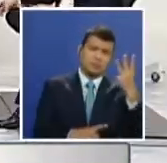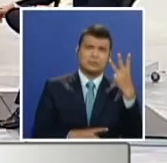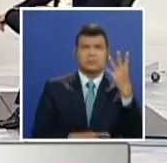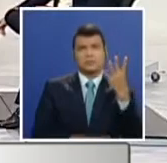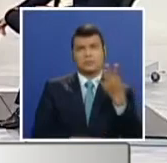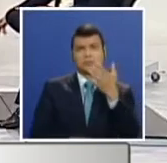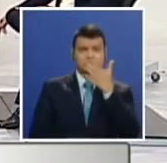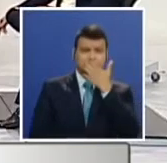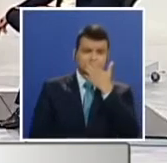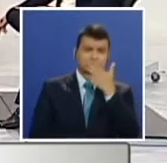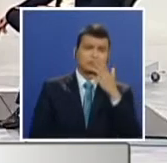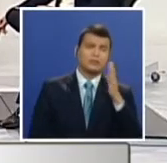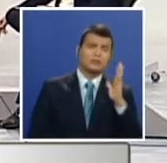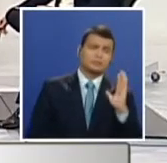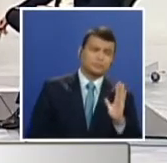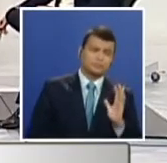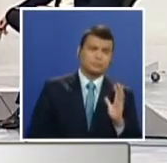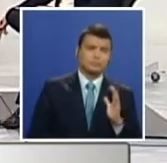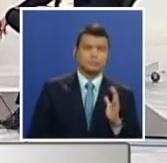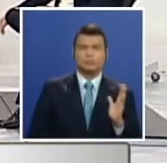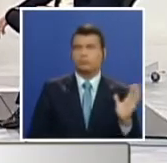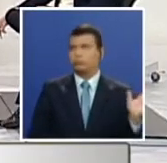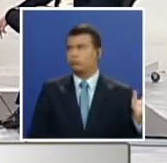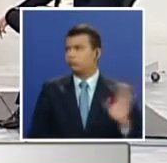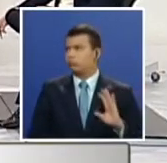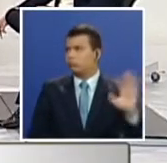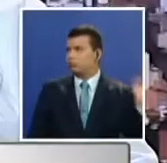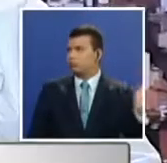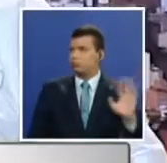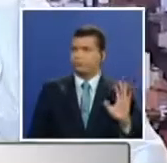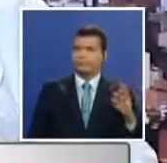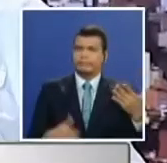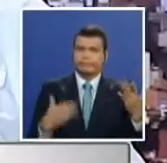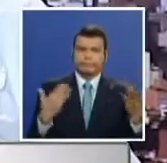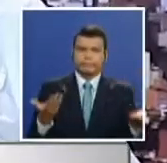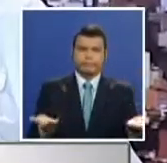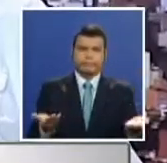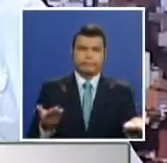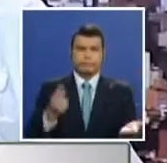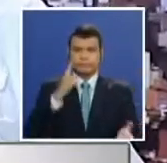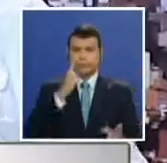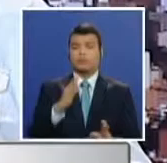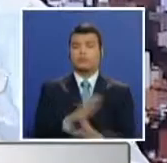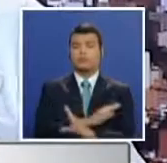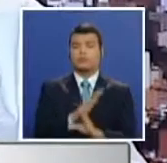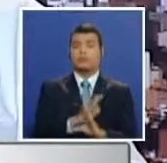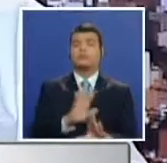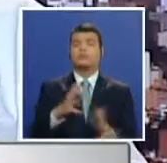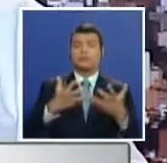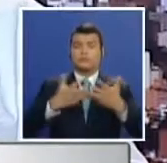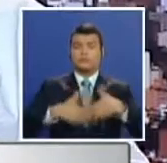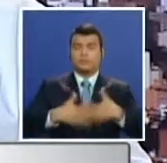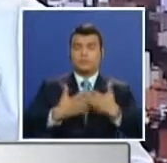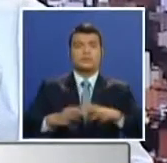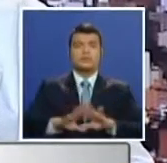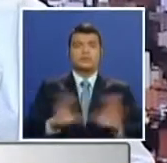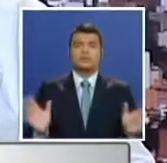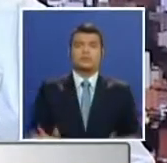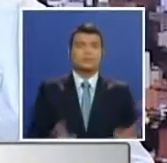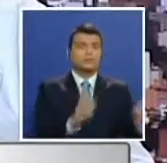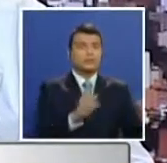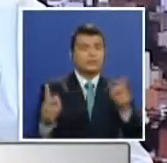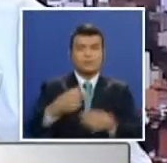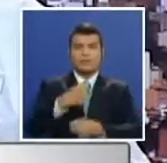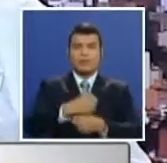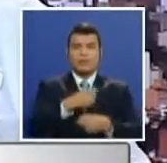lo dudo pero en condiciones muy precarias pero es que no solo el problema los ingenios el problema los agricultores de los